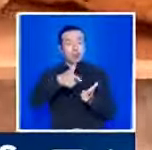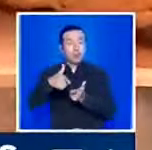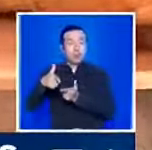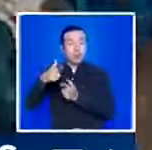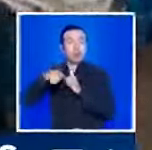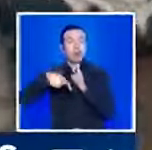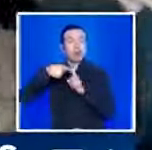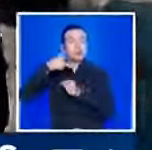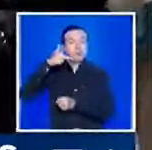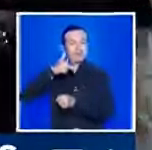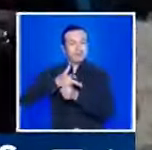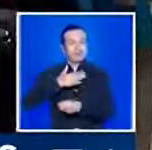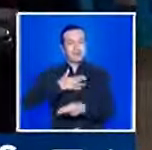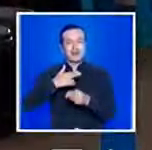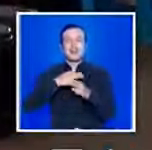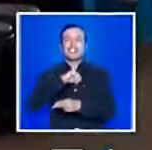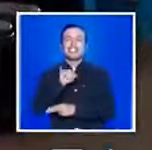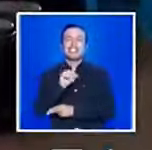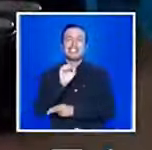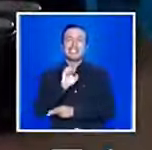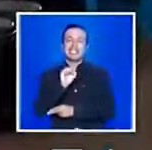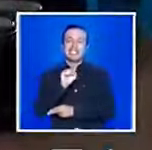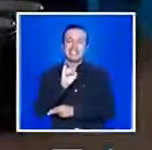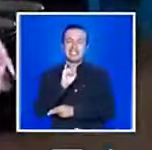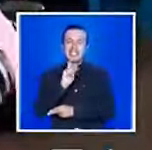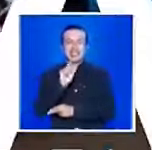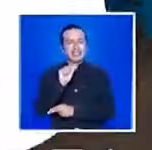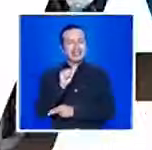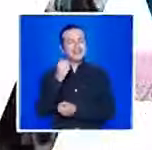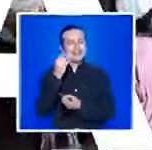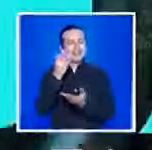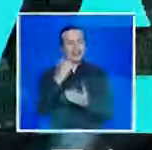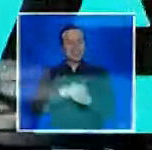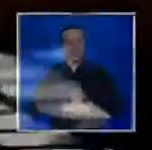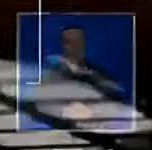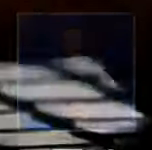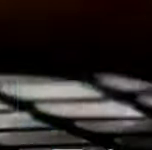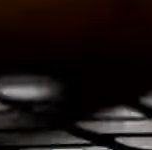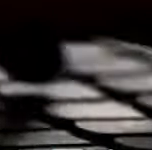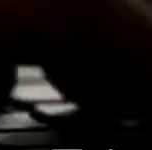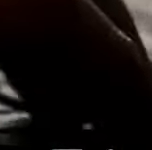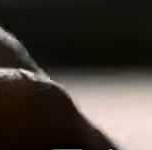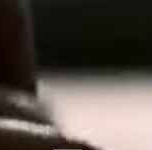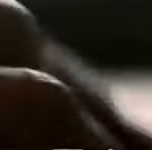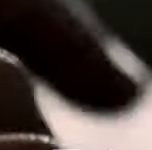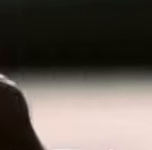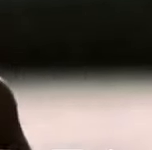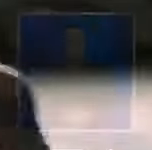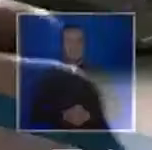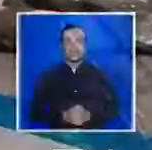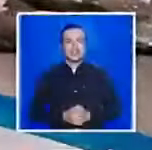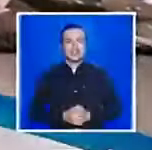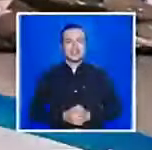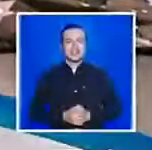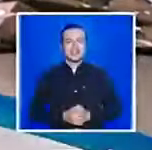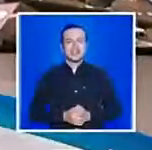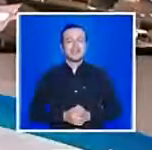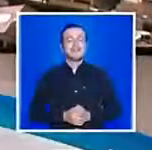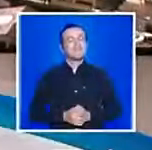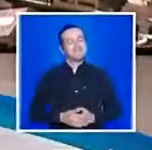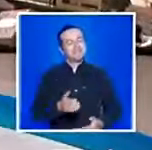cámaras. Mi nombre es Jessica Hernández. Esta es mi nota. Mi nota.